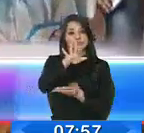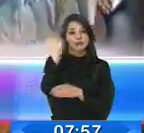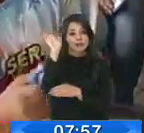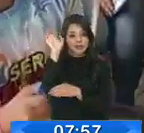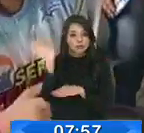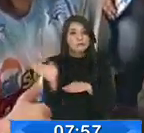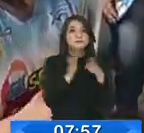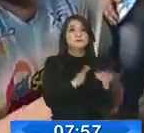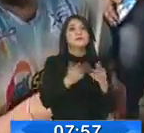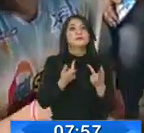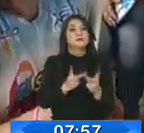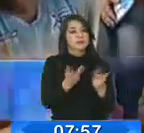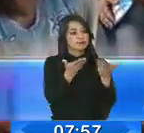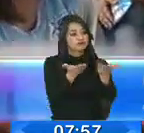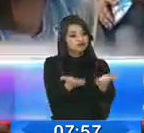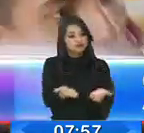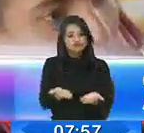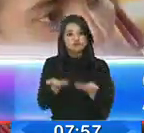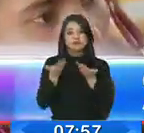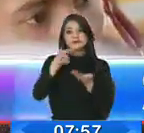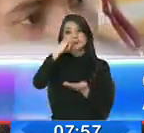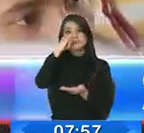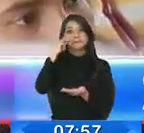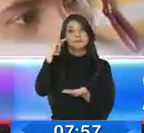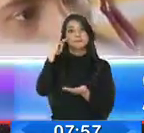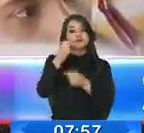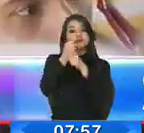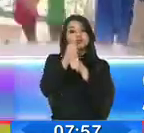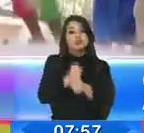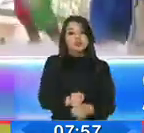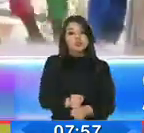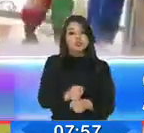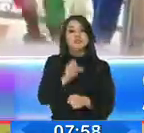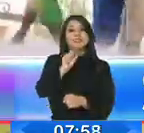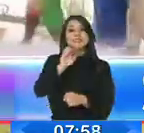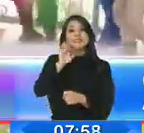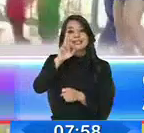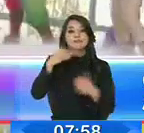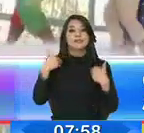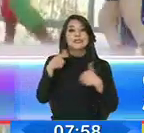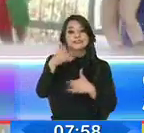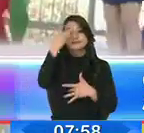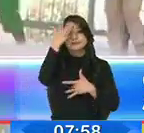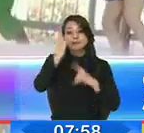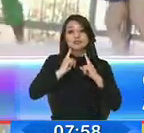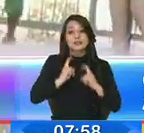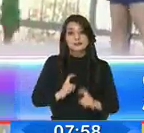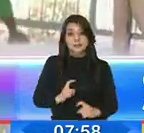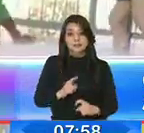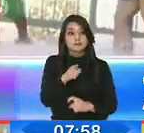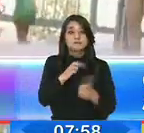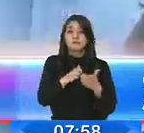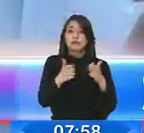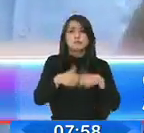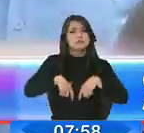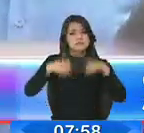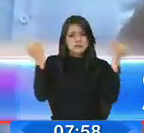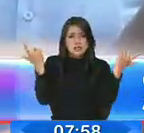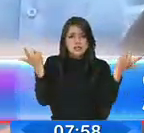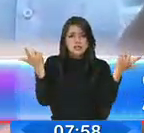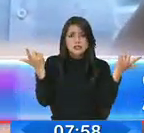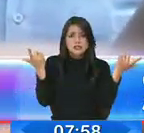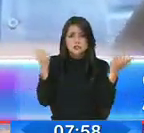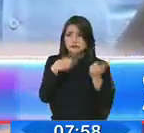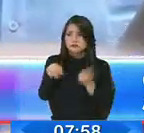lado, hemos traído también a los niños de la Fundación Ser Feliz que tienen cáncer. Los problemas que ellos tienen son mucho mayores que los que podemos